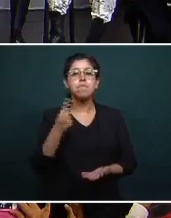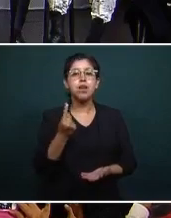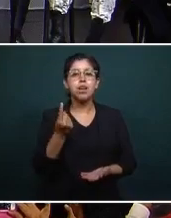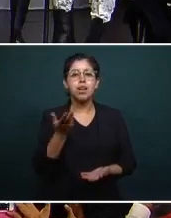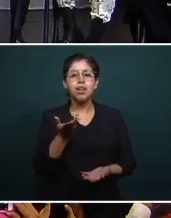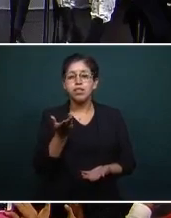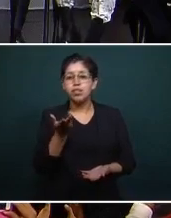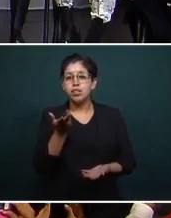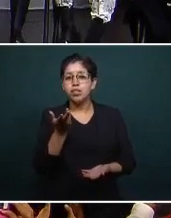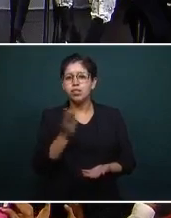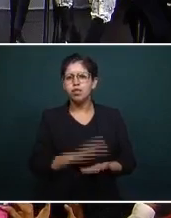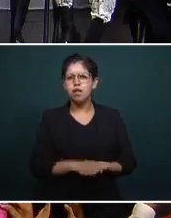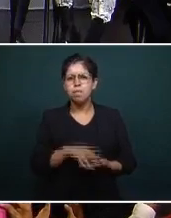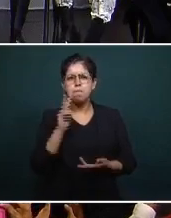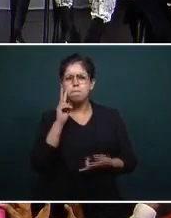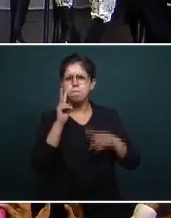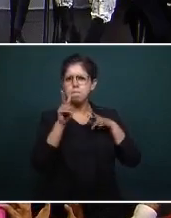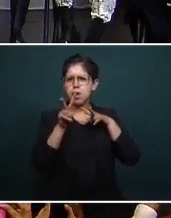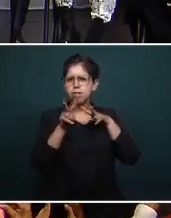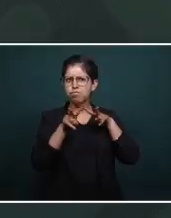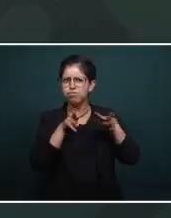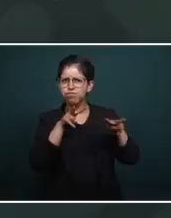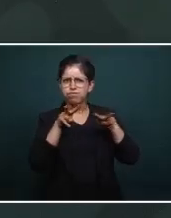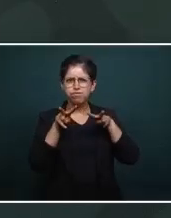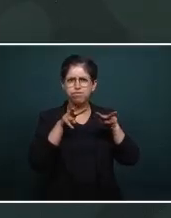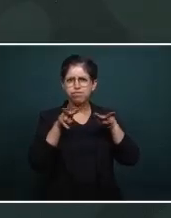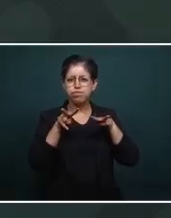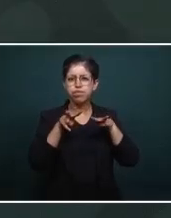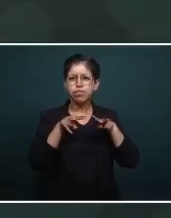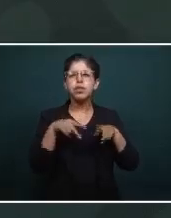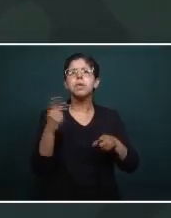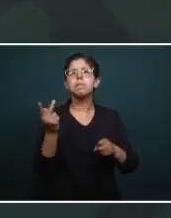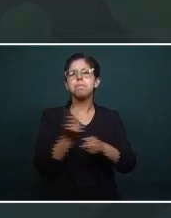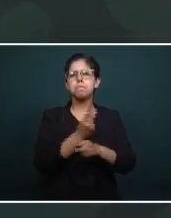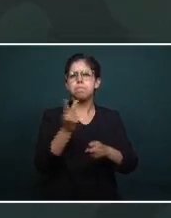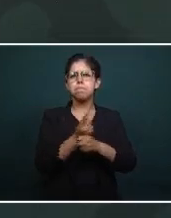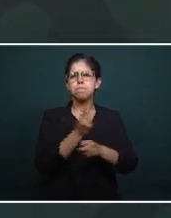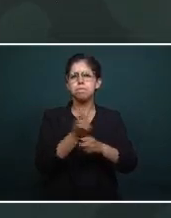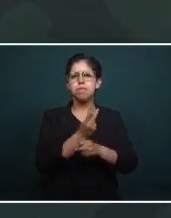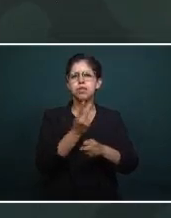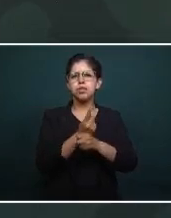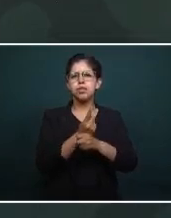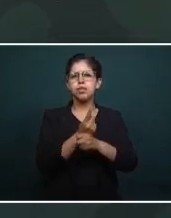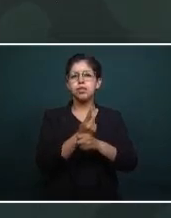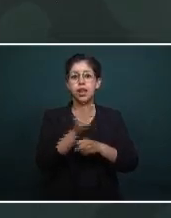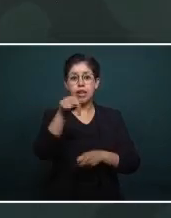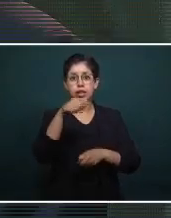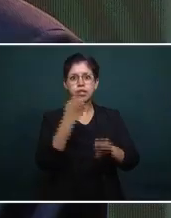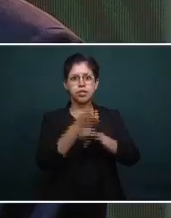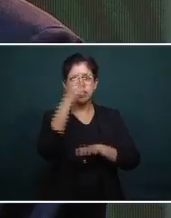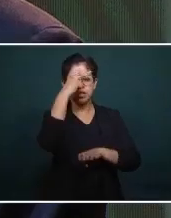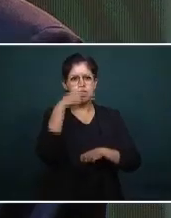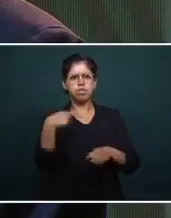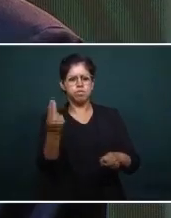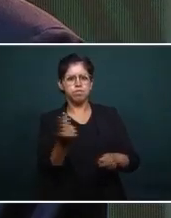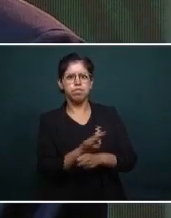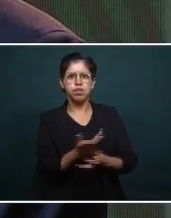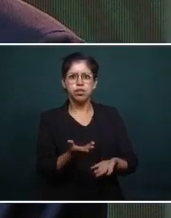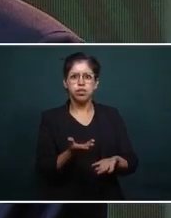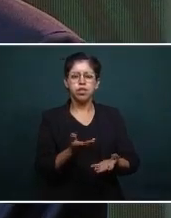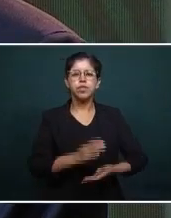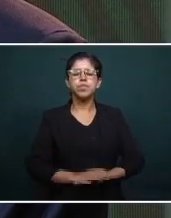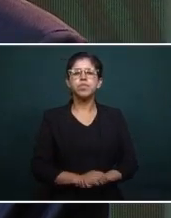llevar a cabo la evaluación sobre lo que sucede en el Estado de México, que